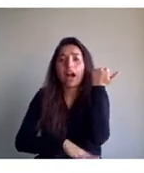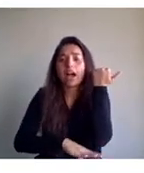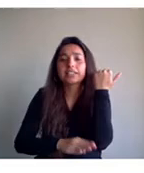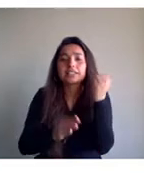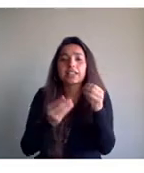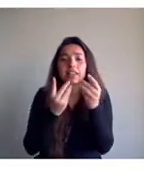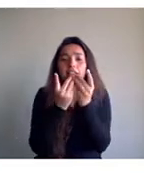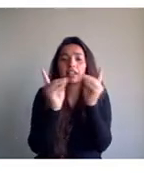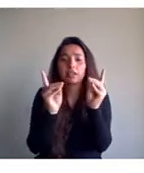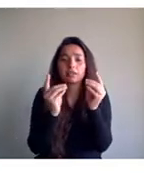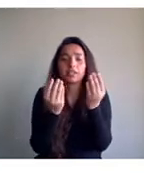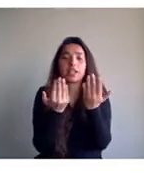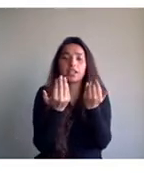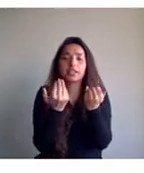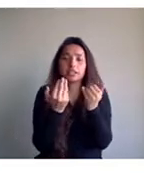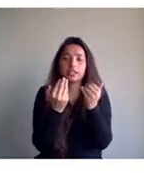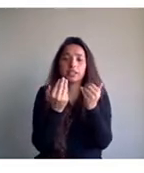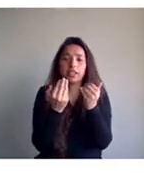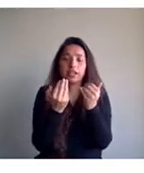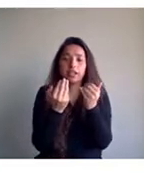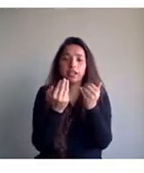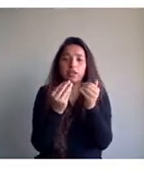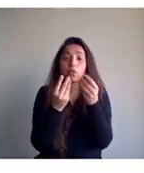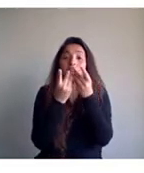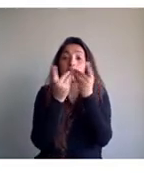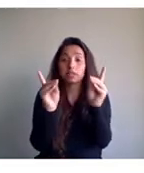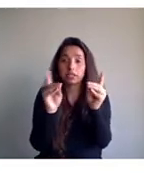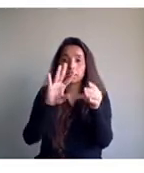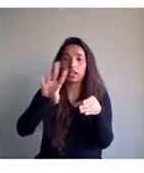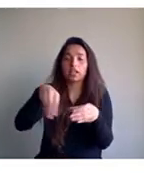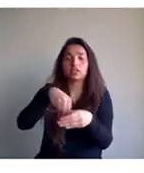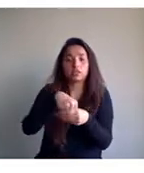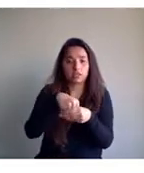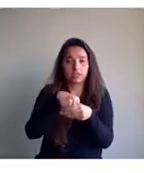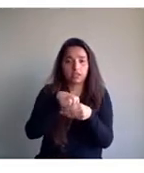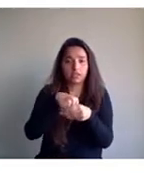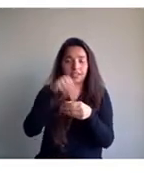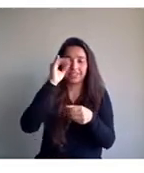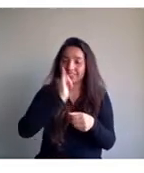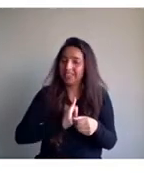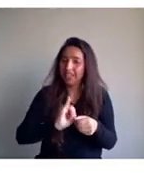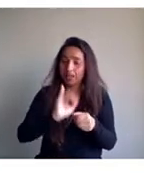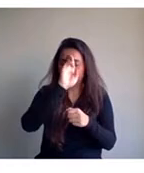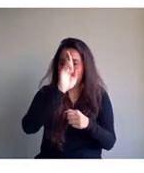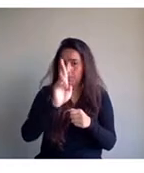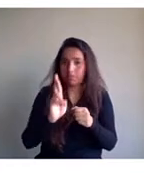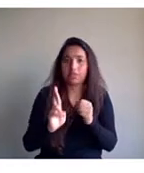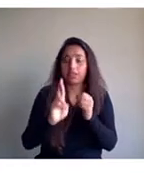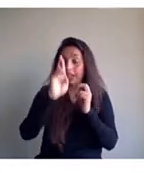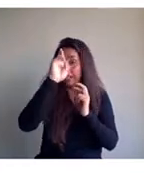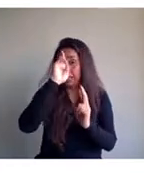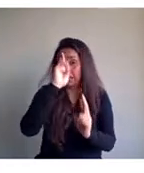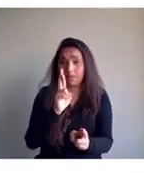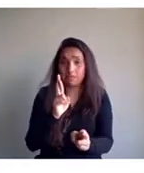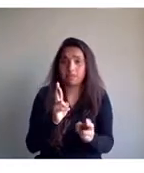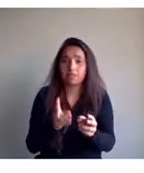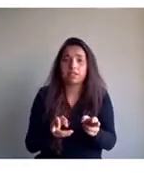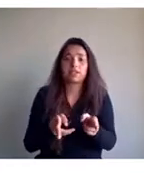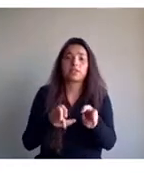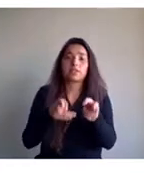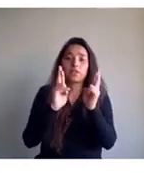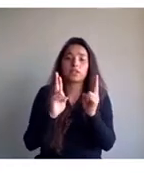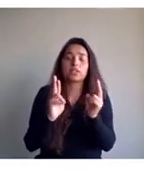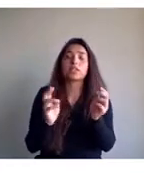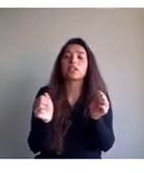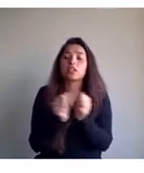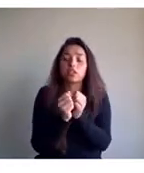y una democracia inclusiva respetando los derechos dentro de la diversidad y por eso ese proceso en donde